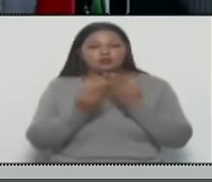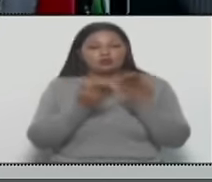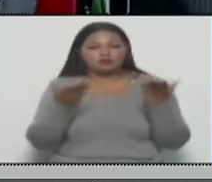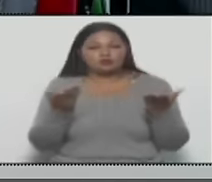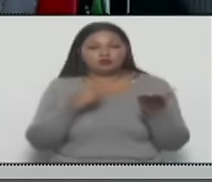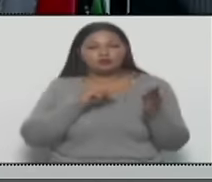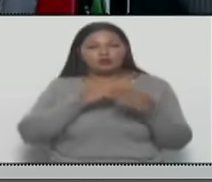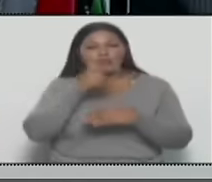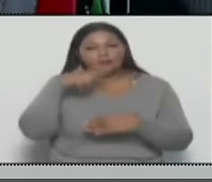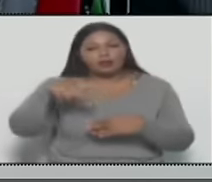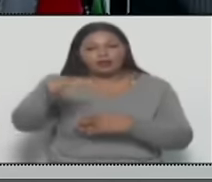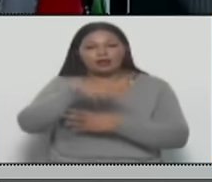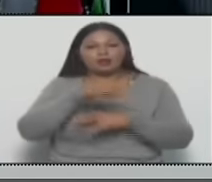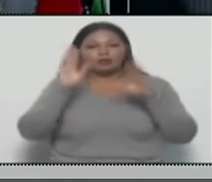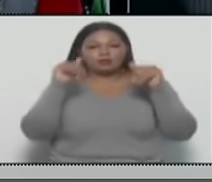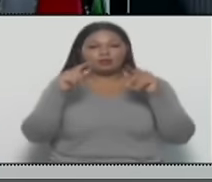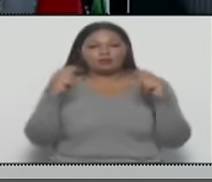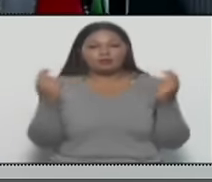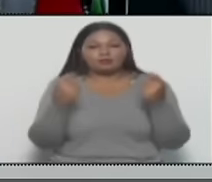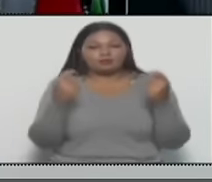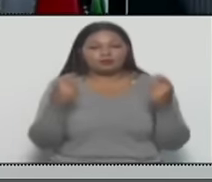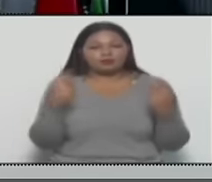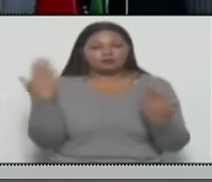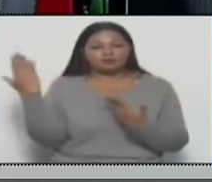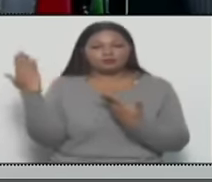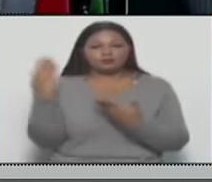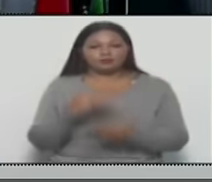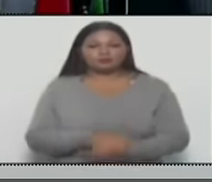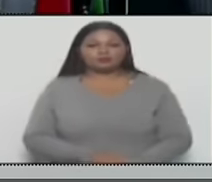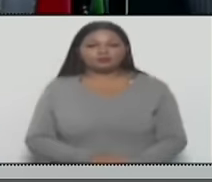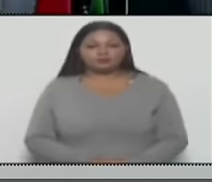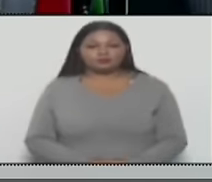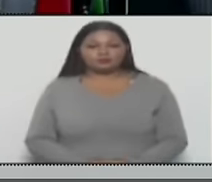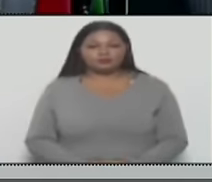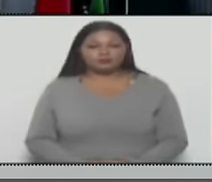programa Al Aire. Nos despedimos en nombre de todo el equipo y compartimos con ustedes a esta hora publicidad.